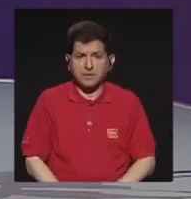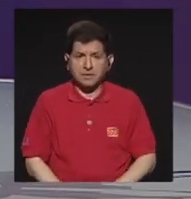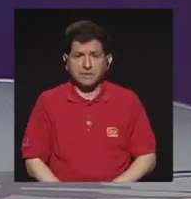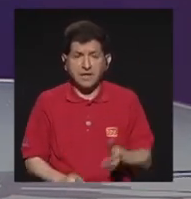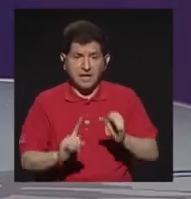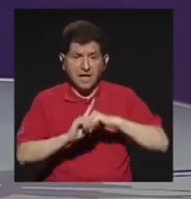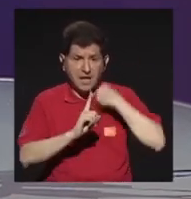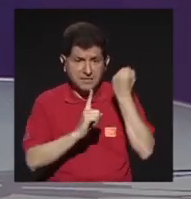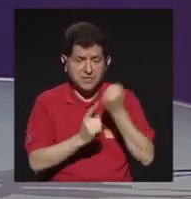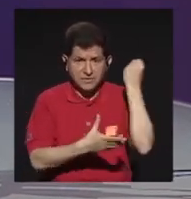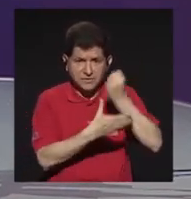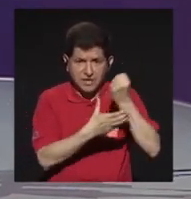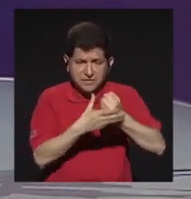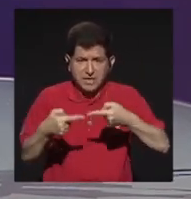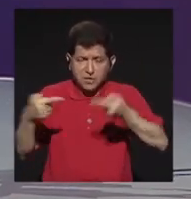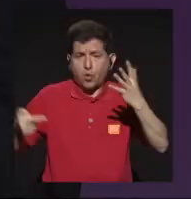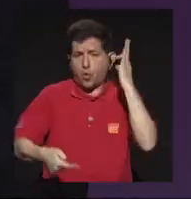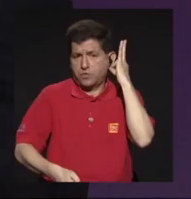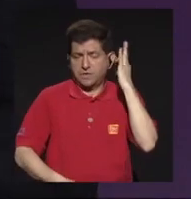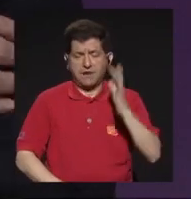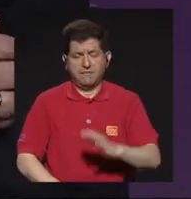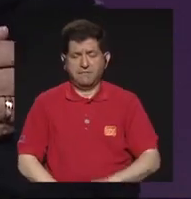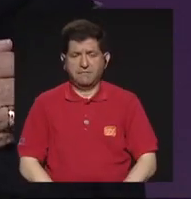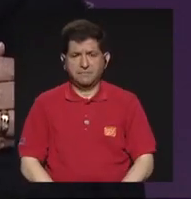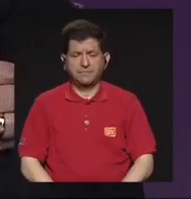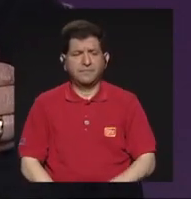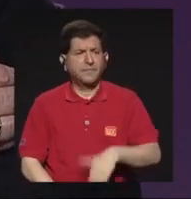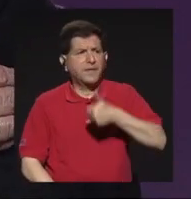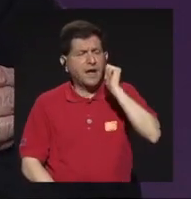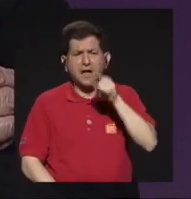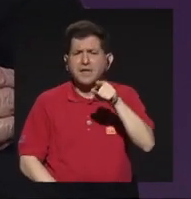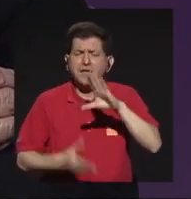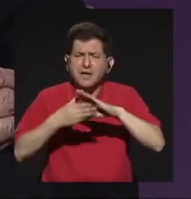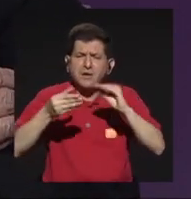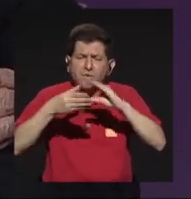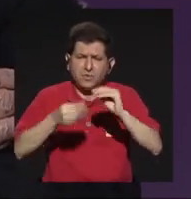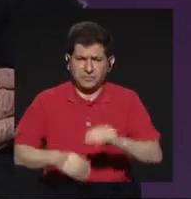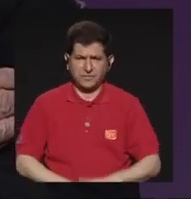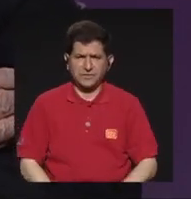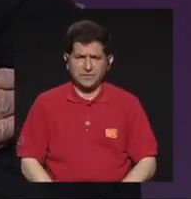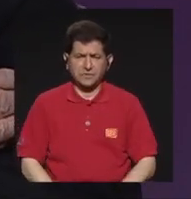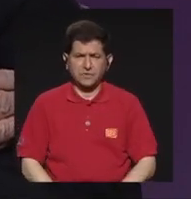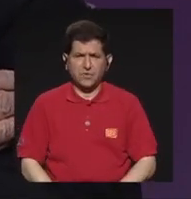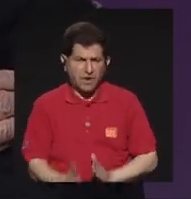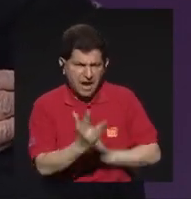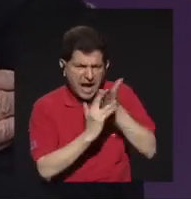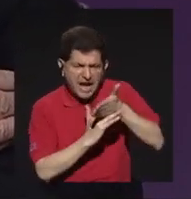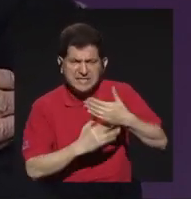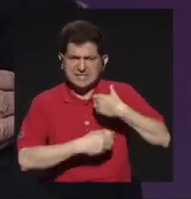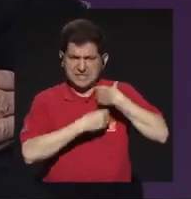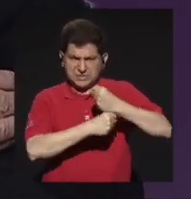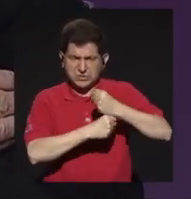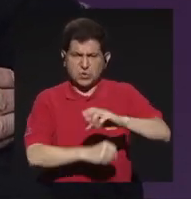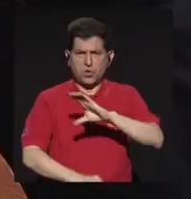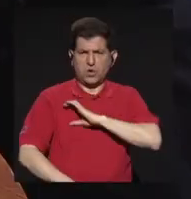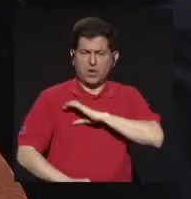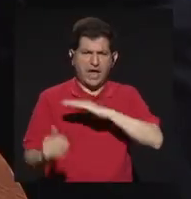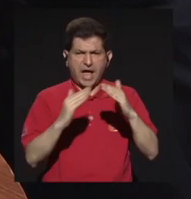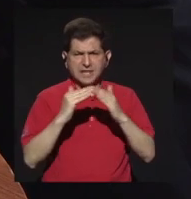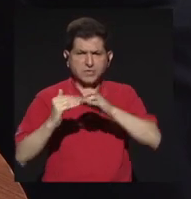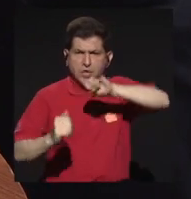feminicidios de mujeres ayer comentaba que en la entrada del ejército y la policía en ciudad